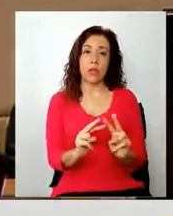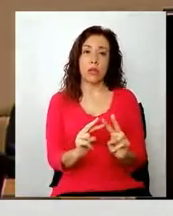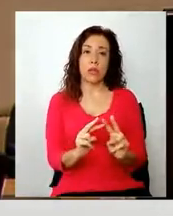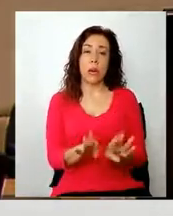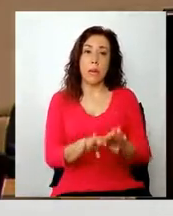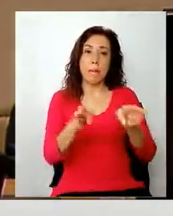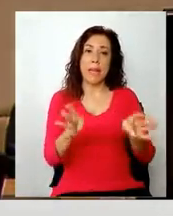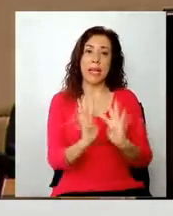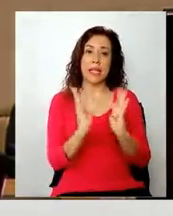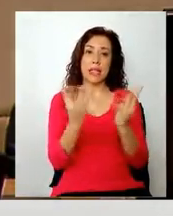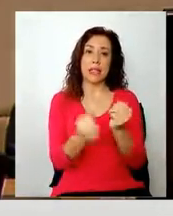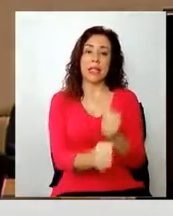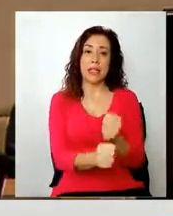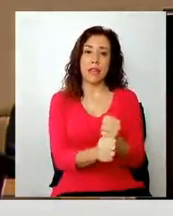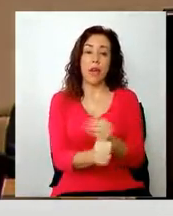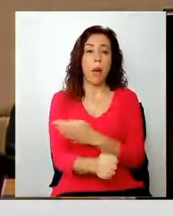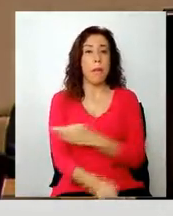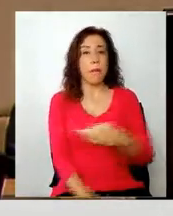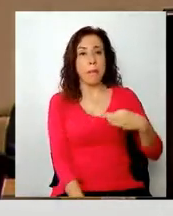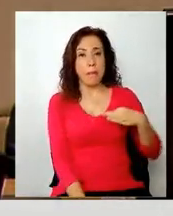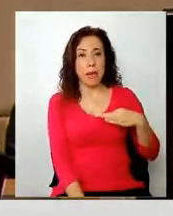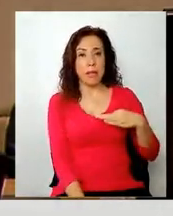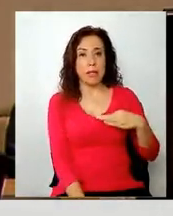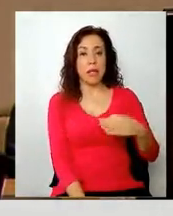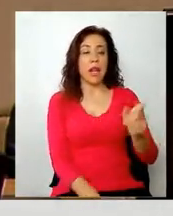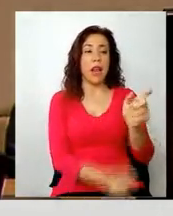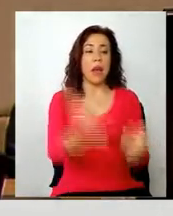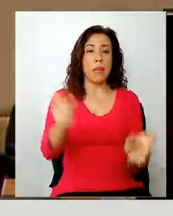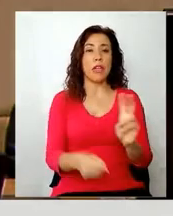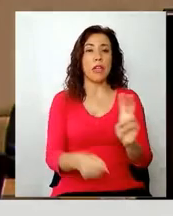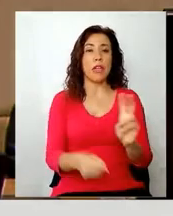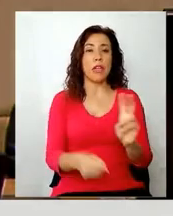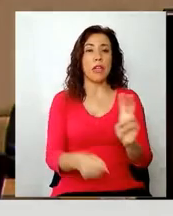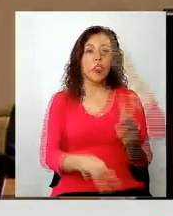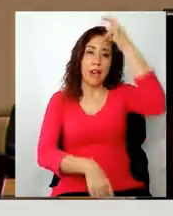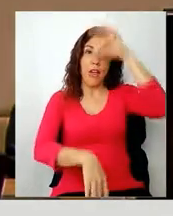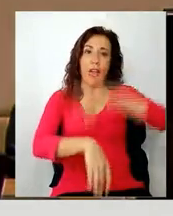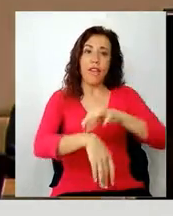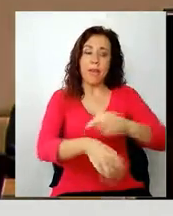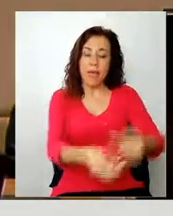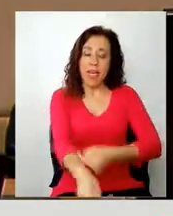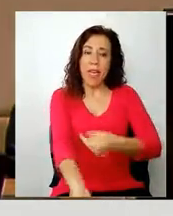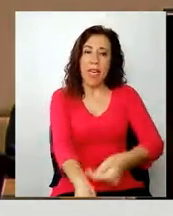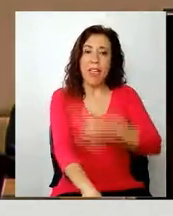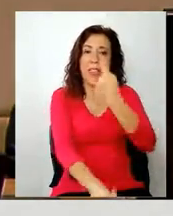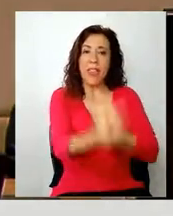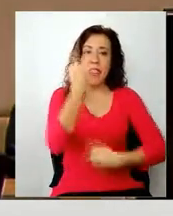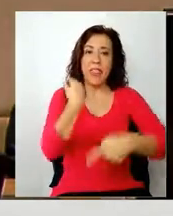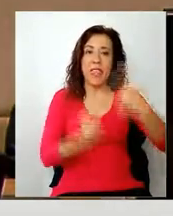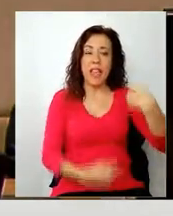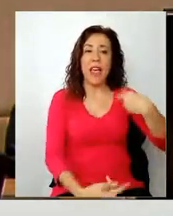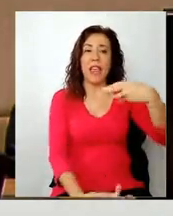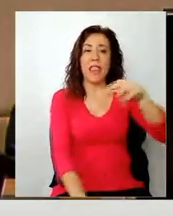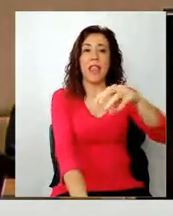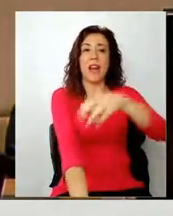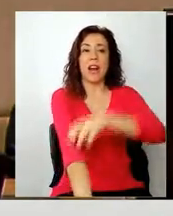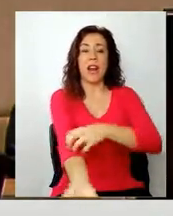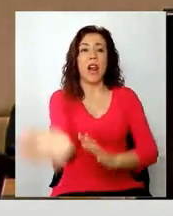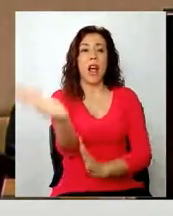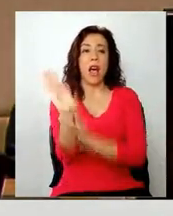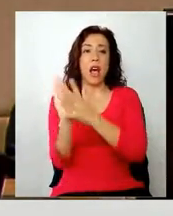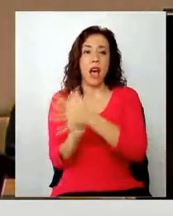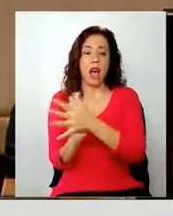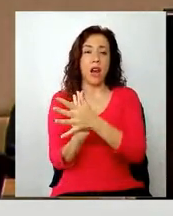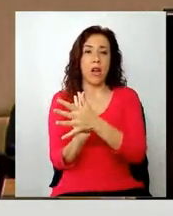entre el Ministerio y los representantes de los pacientes en diálisis de la región de la araucanía los cuales son